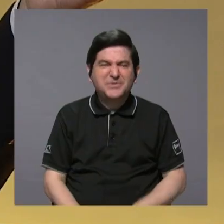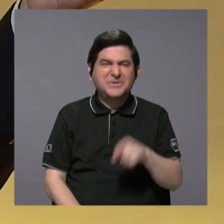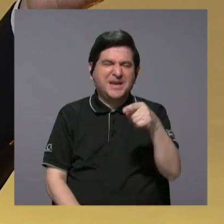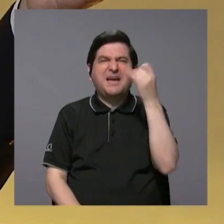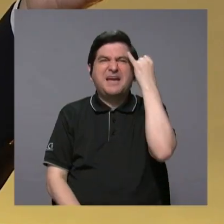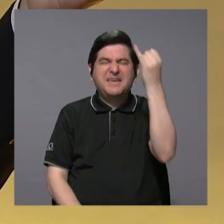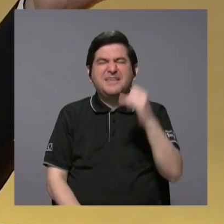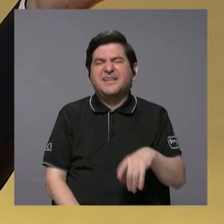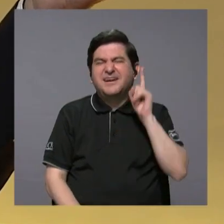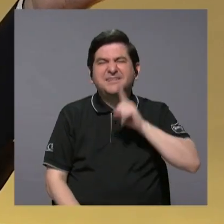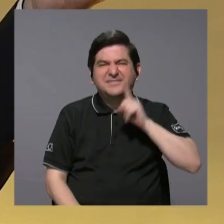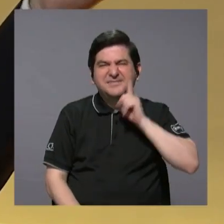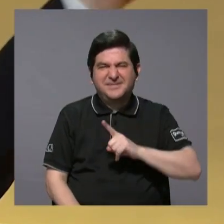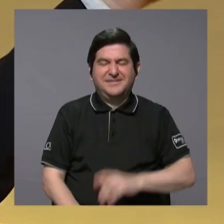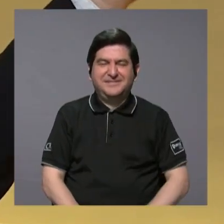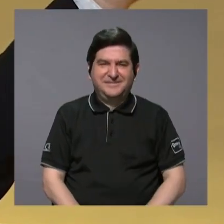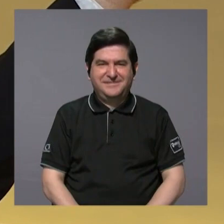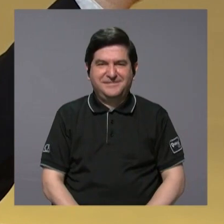molinos